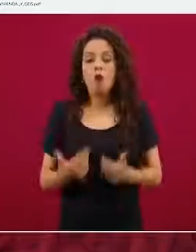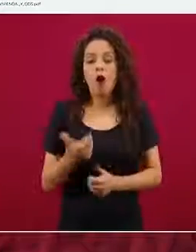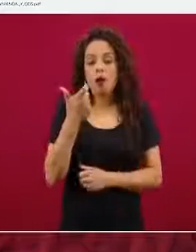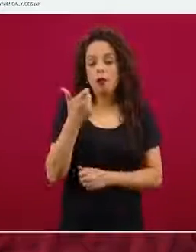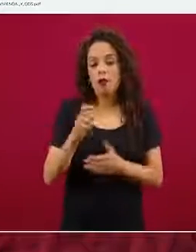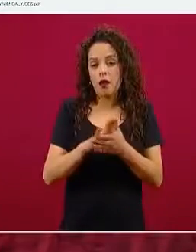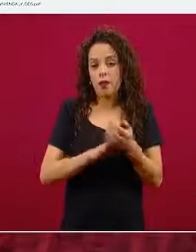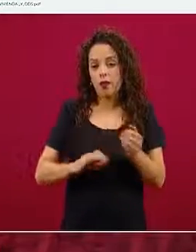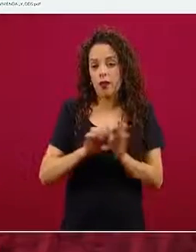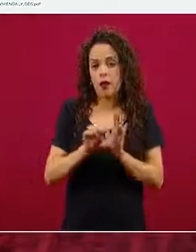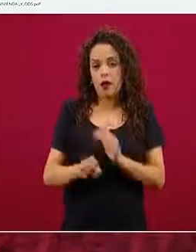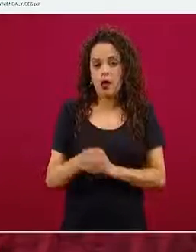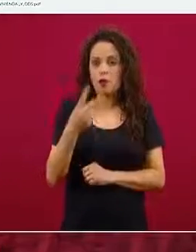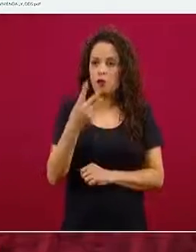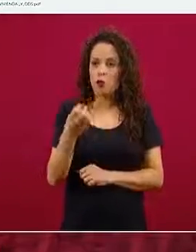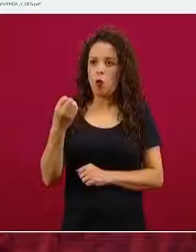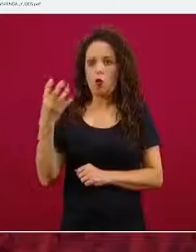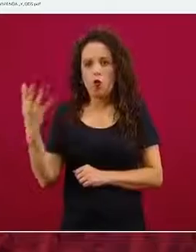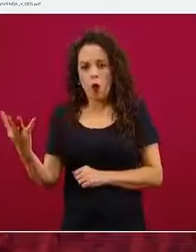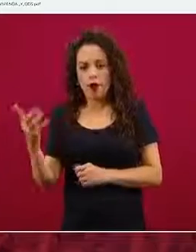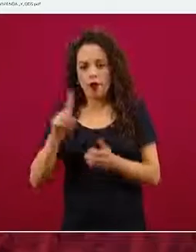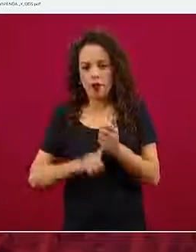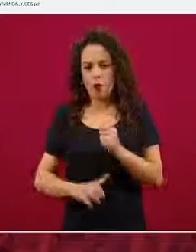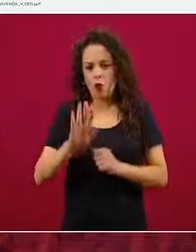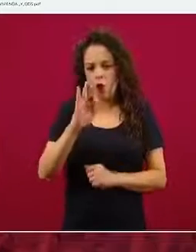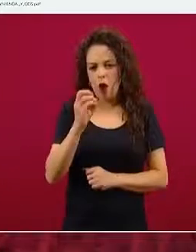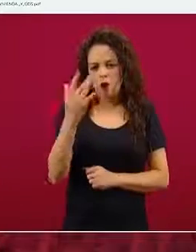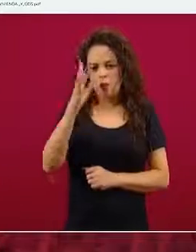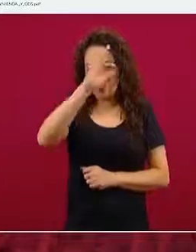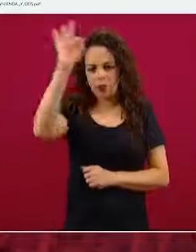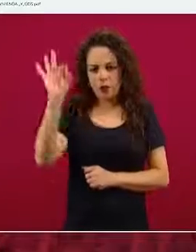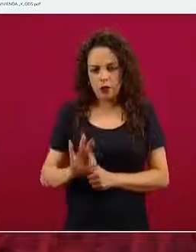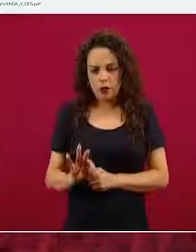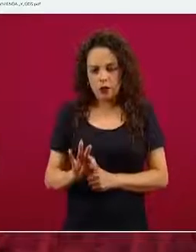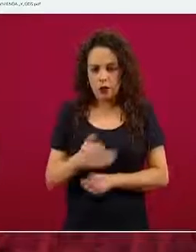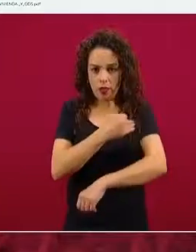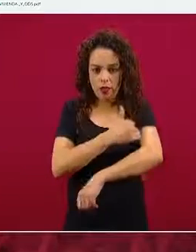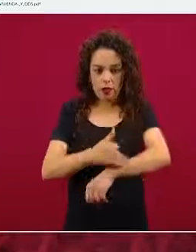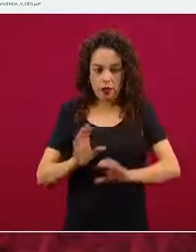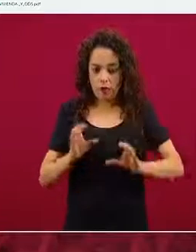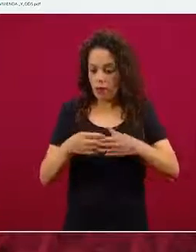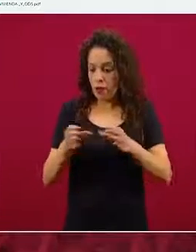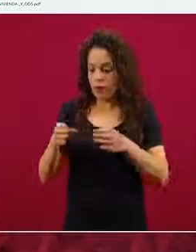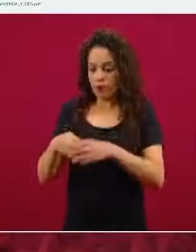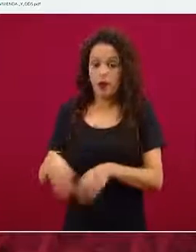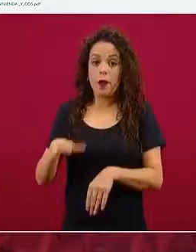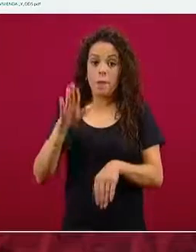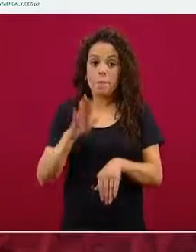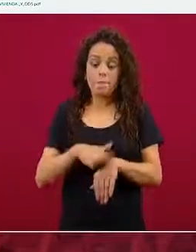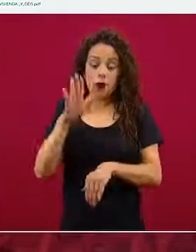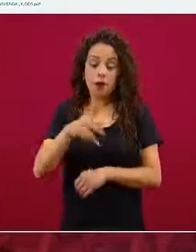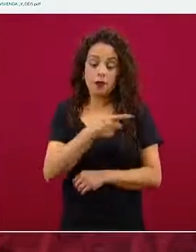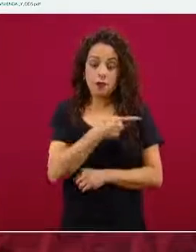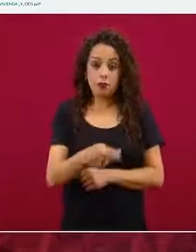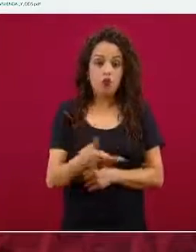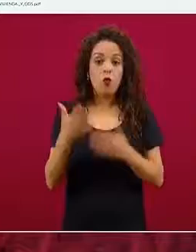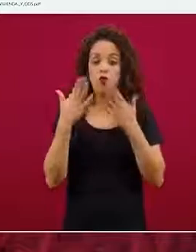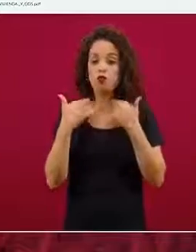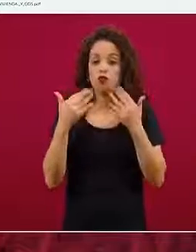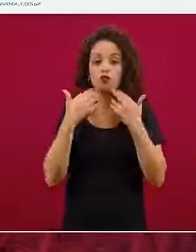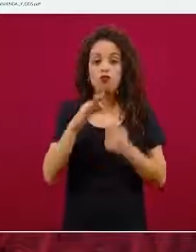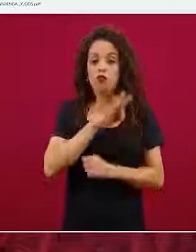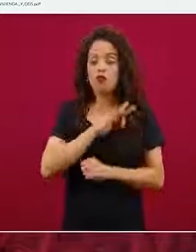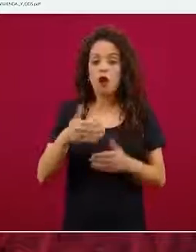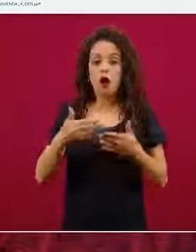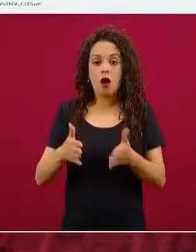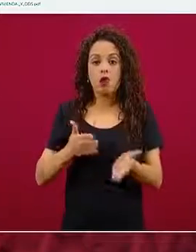primeros 4 o 5 deciles, es decir, el 40-50% de las familias que tienen menor ingreso, no tienen la capacidad de acceder